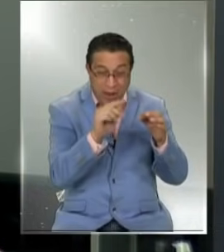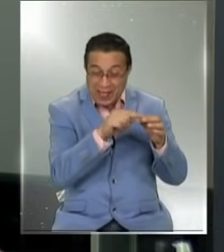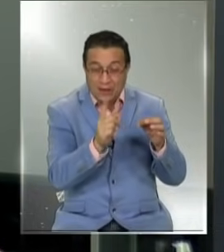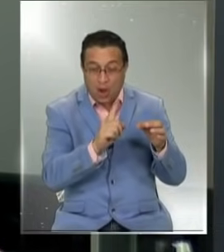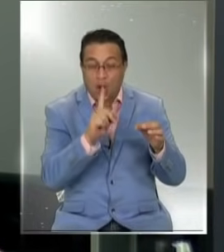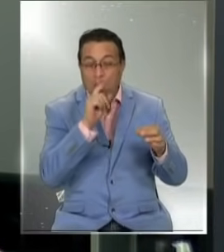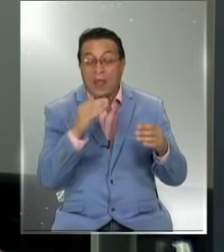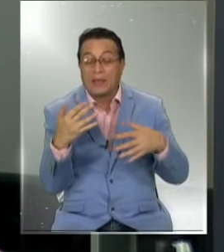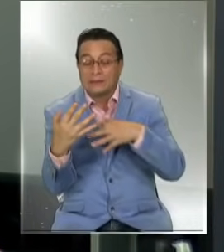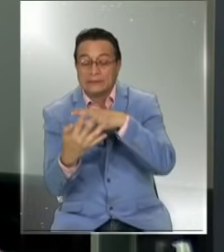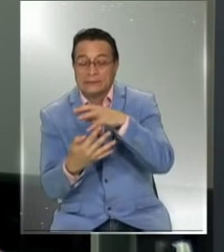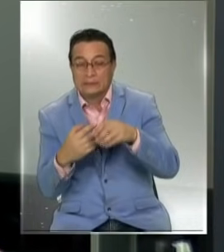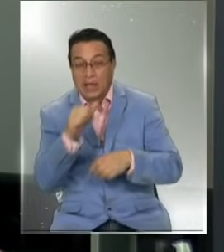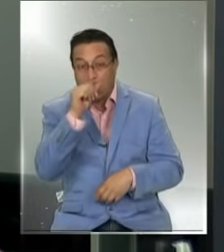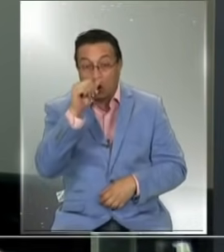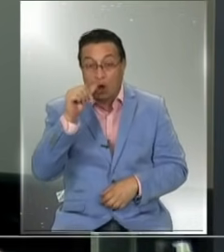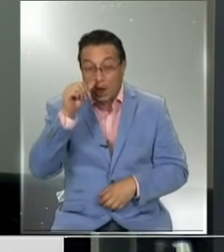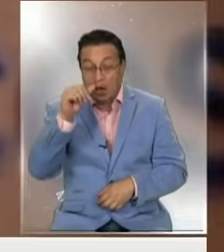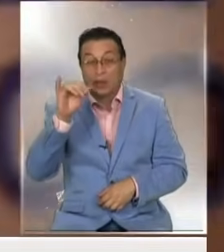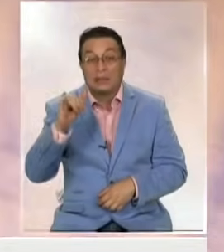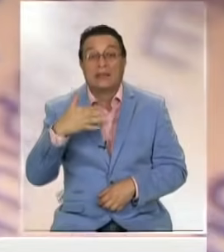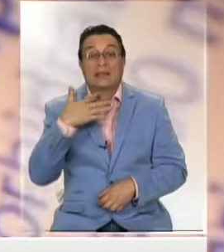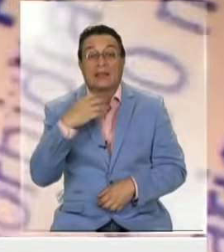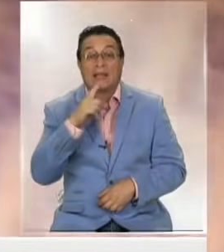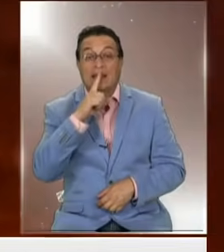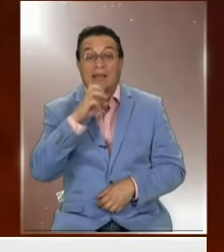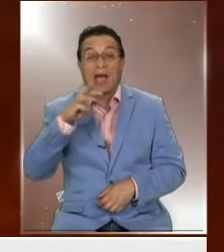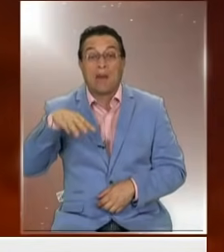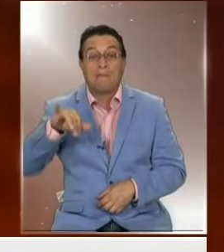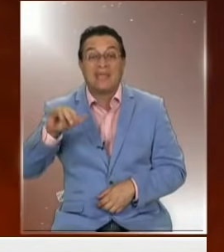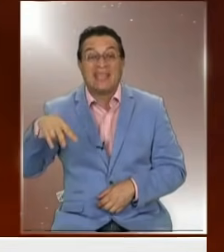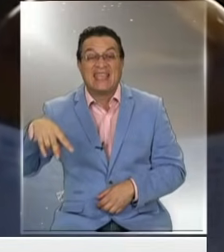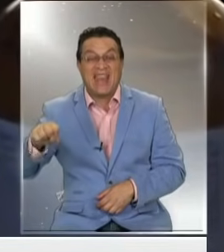una mezcla entre cocaína y ketamina.